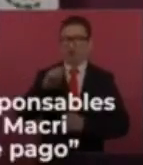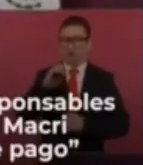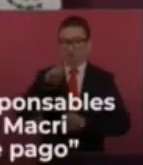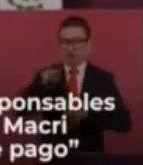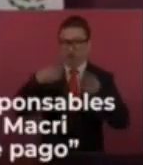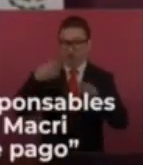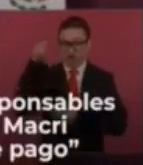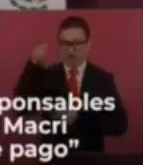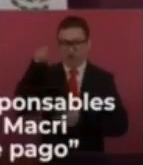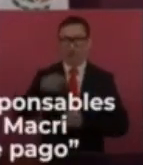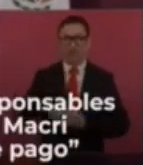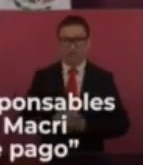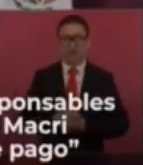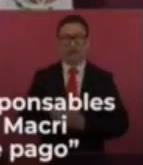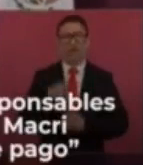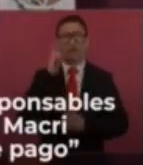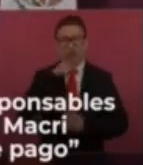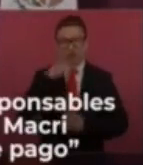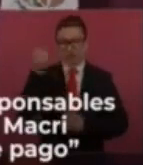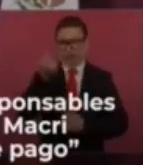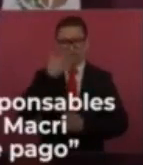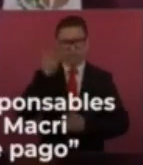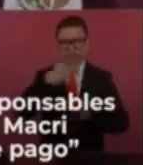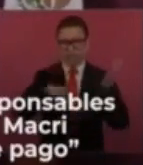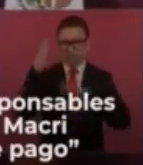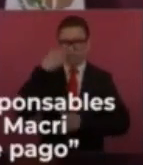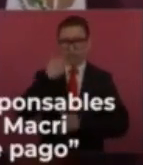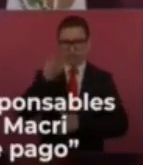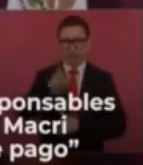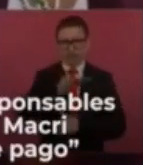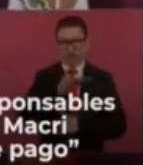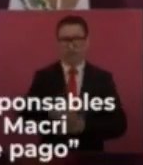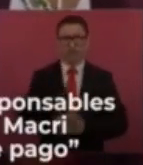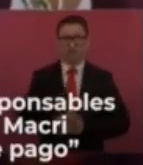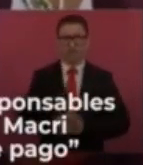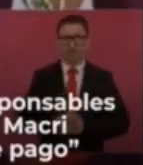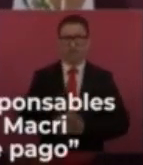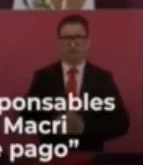Va a estar allá. Y le deseo lo mejor y que